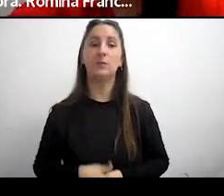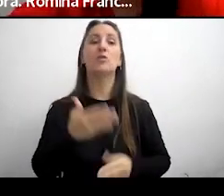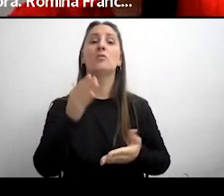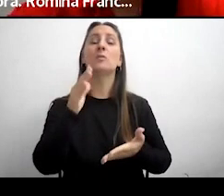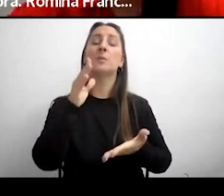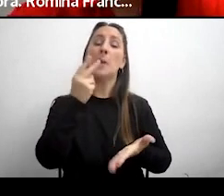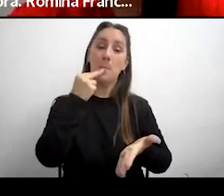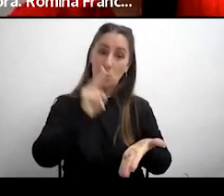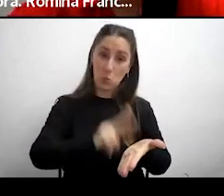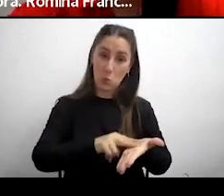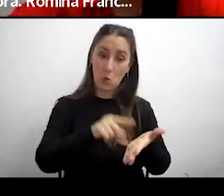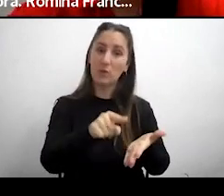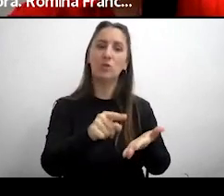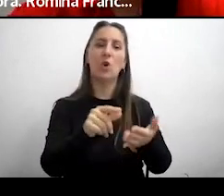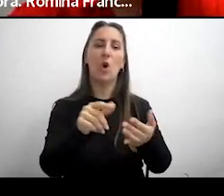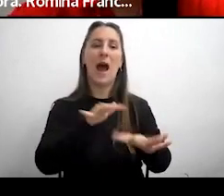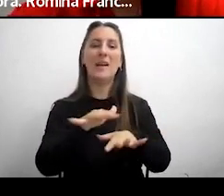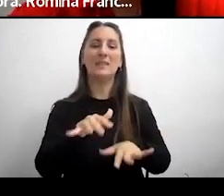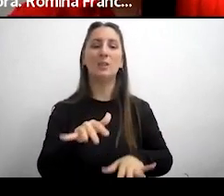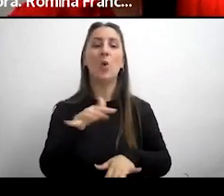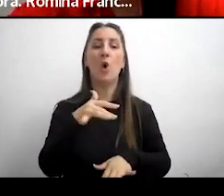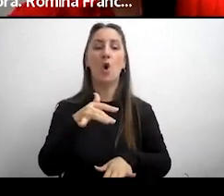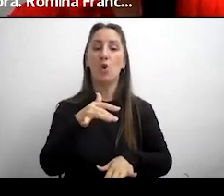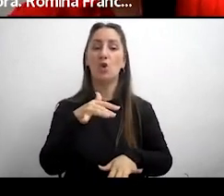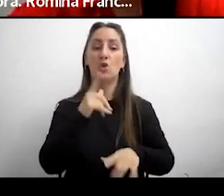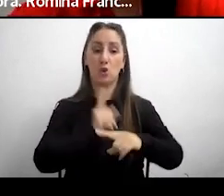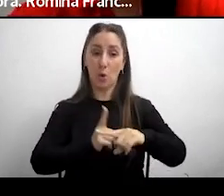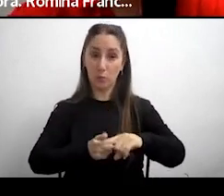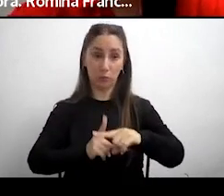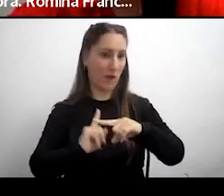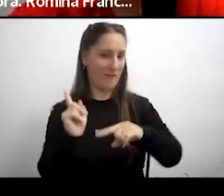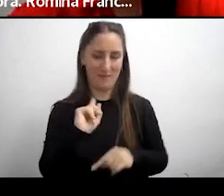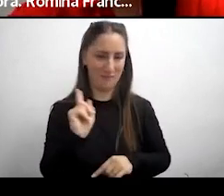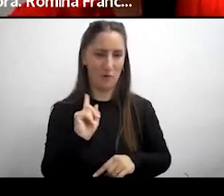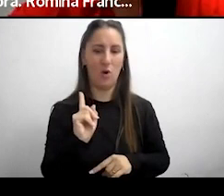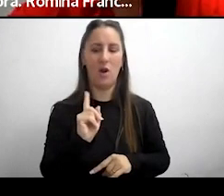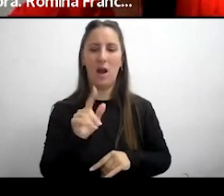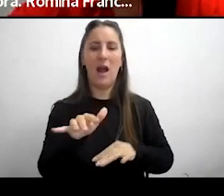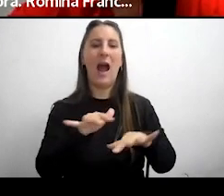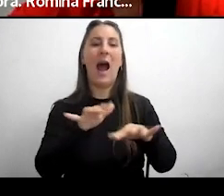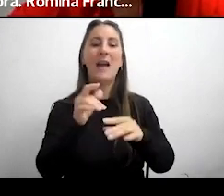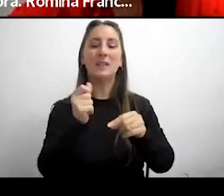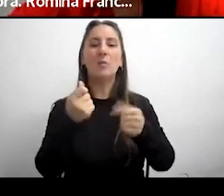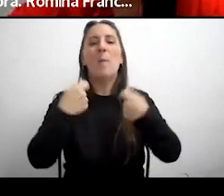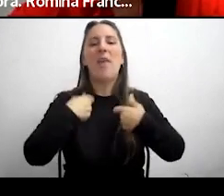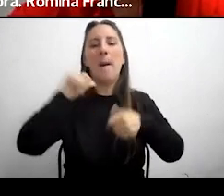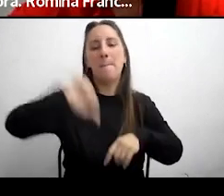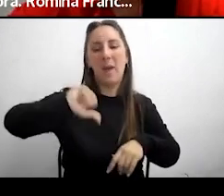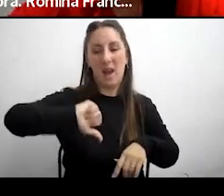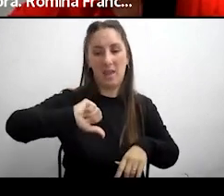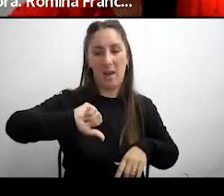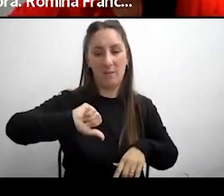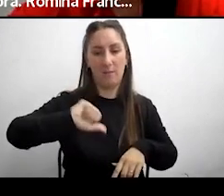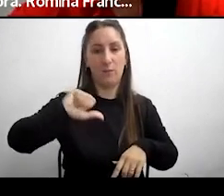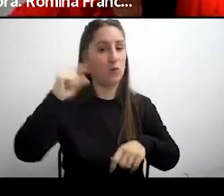a reconocer que esto es un activo computable, por lo cual, como les decía al principio, el activo me genera pérdidas. No tiene razón de ser que